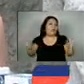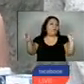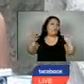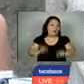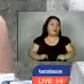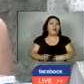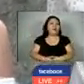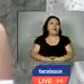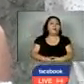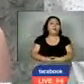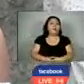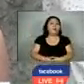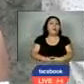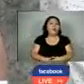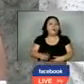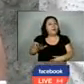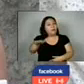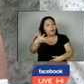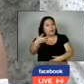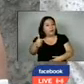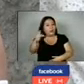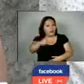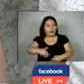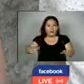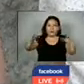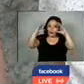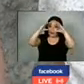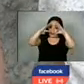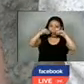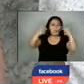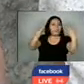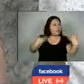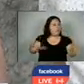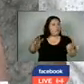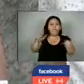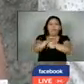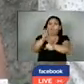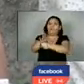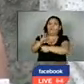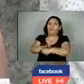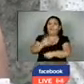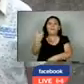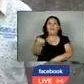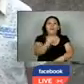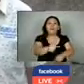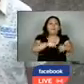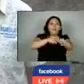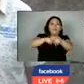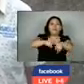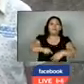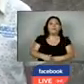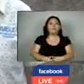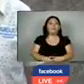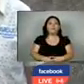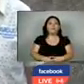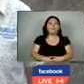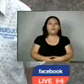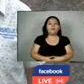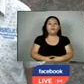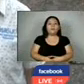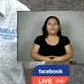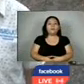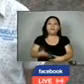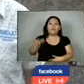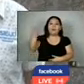también que al final de este día, ya por la noche, ya tenemos al 100% de los atletas. He tenido esta experiencia en el